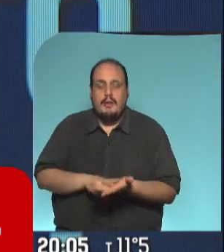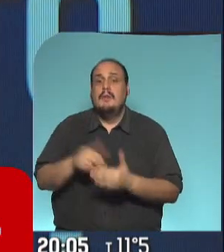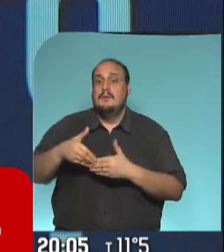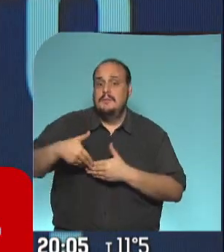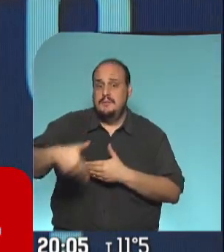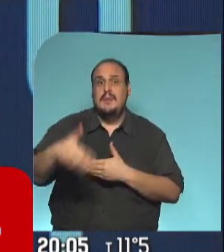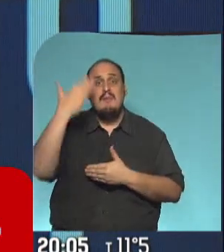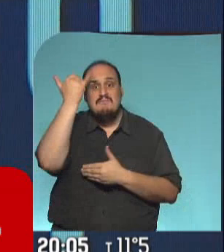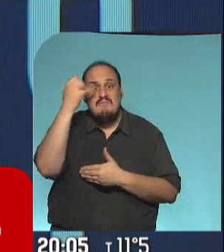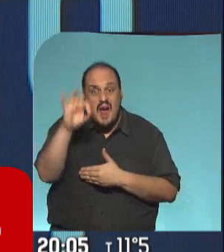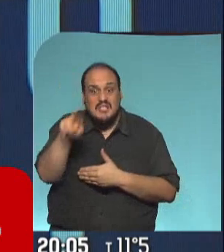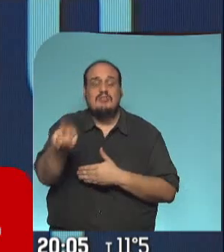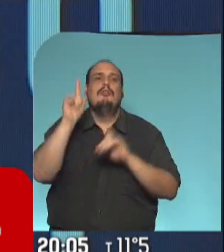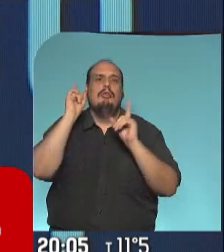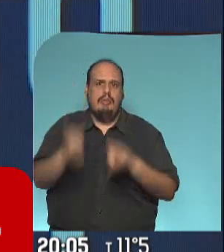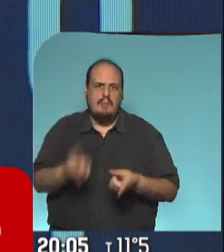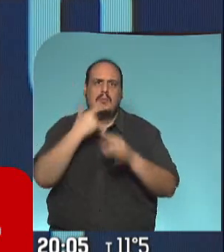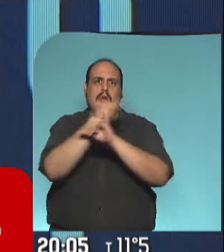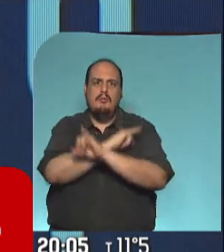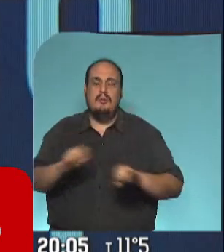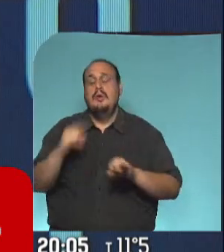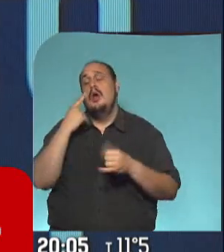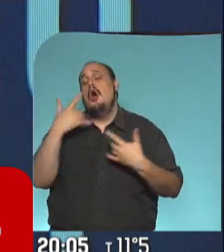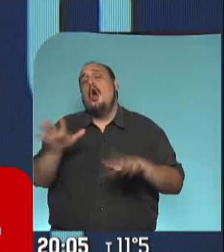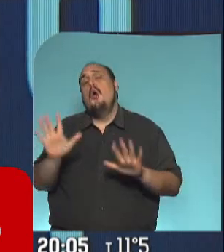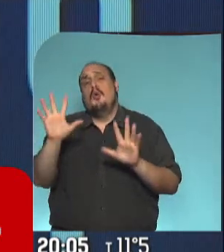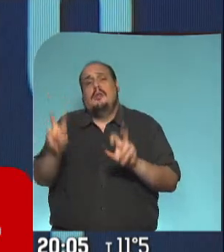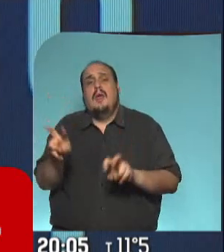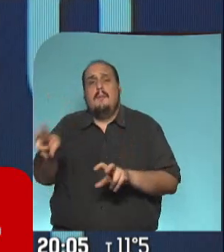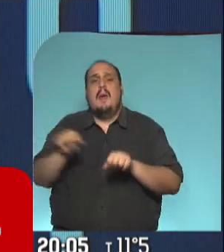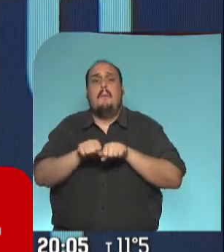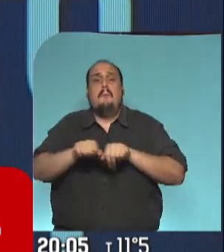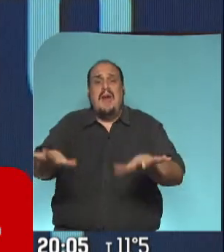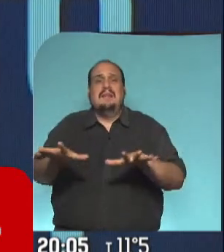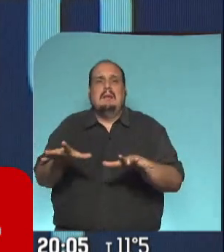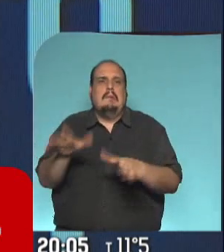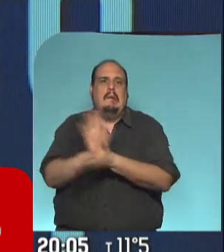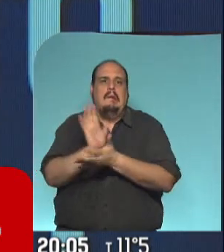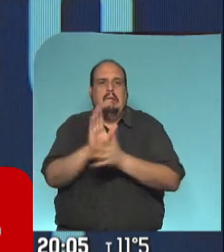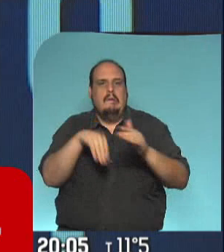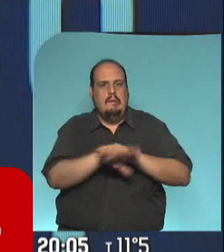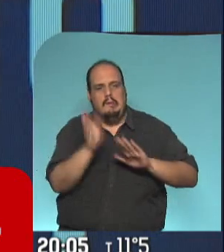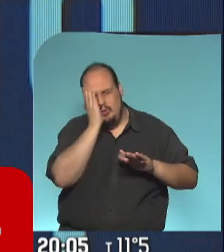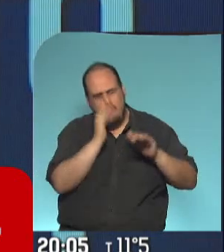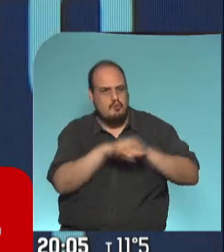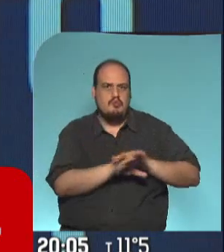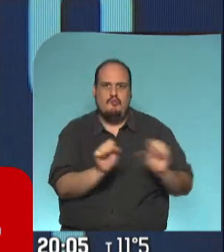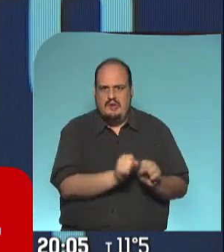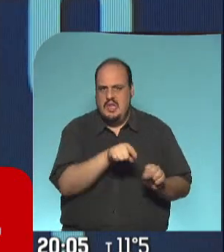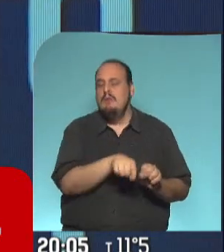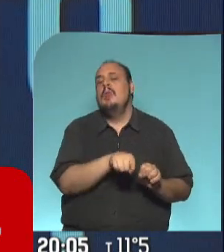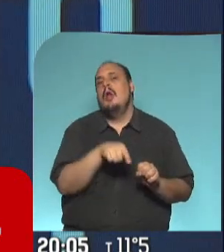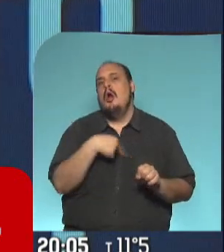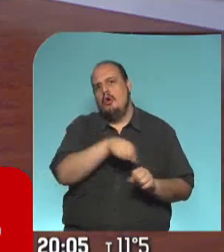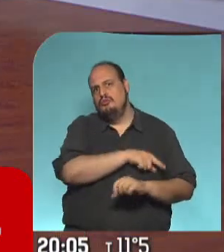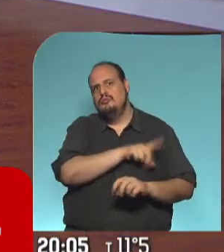sesiones ordinarias. Por supuesto, frisado por la pandemia, pero vemos un gobierno que quiere retomar su agenda política y así lo hizo hoy Alberto Fernández con